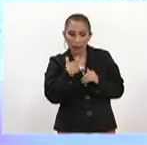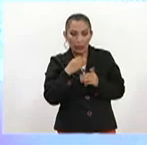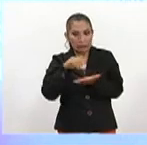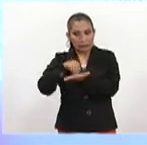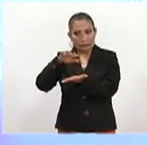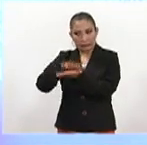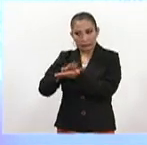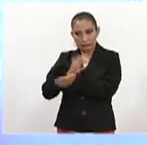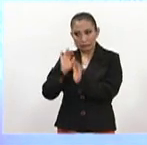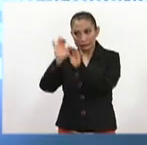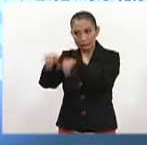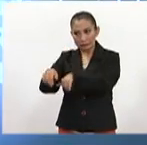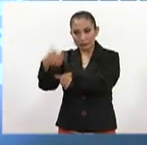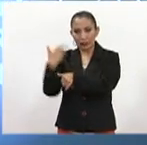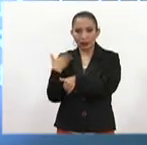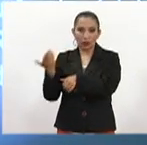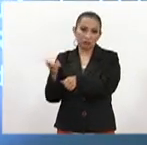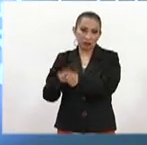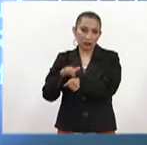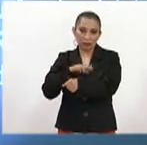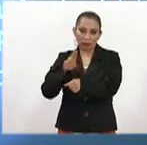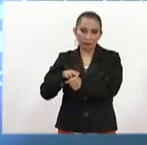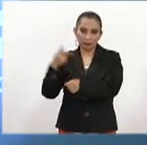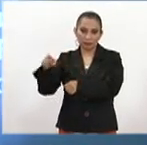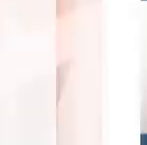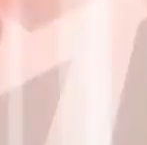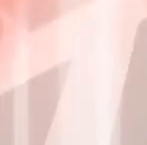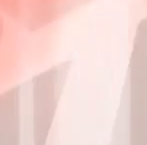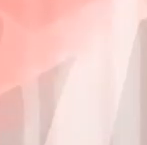una cita a su clínica correspondiente.